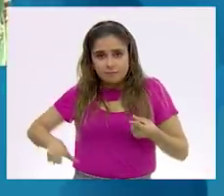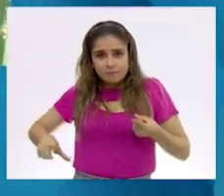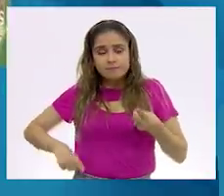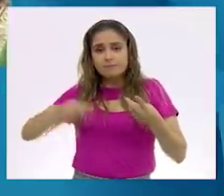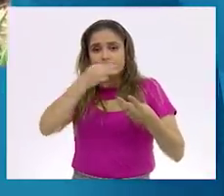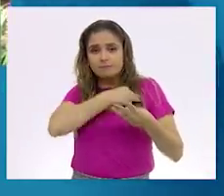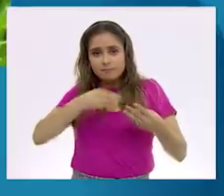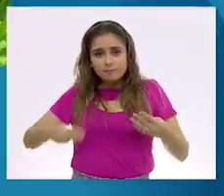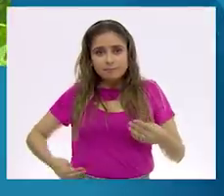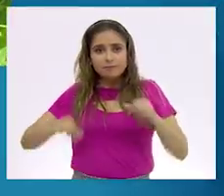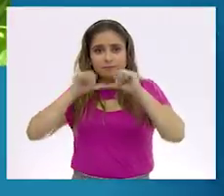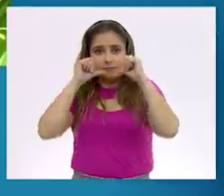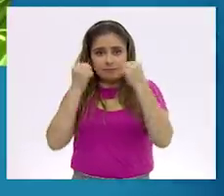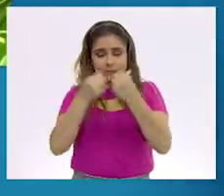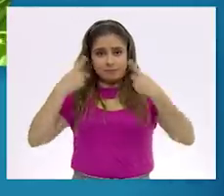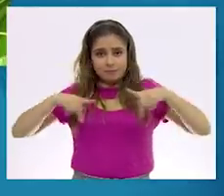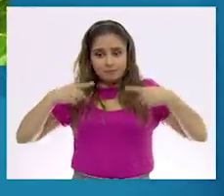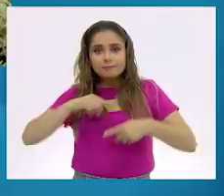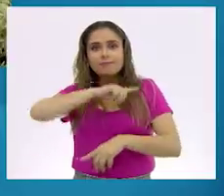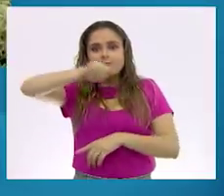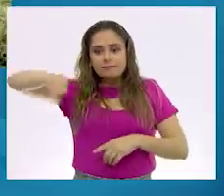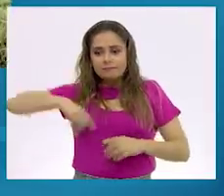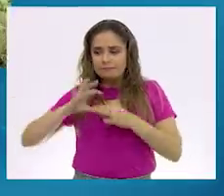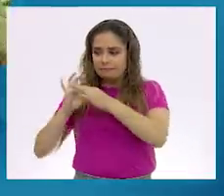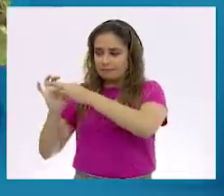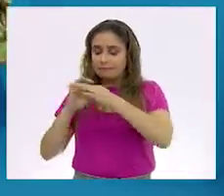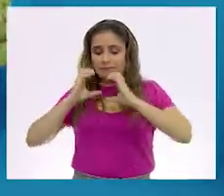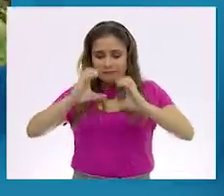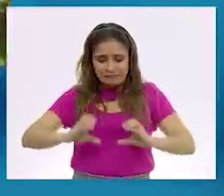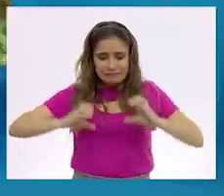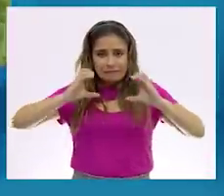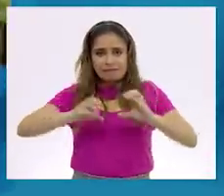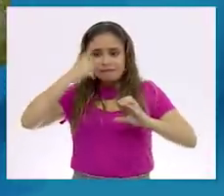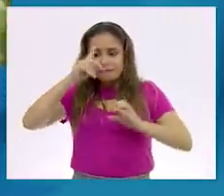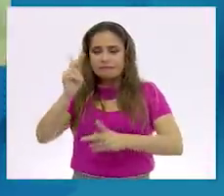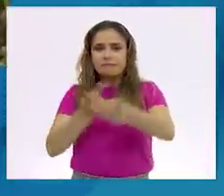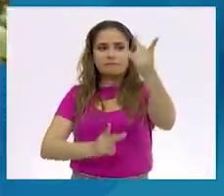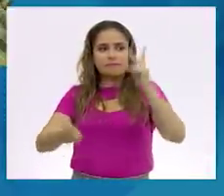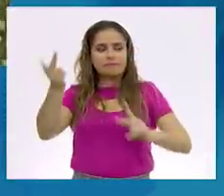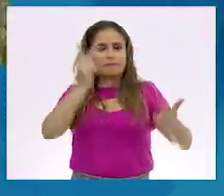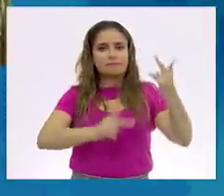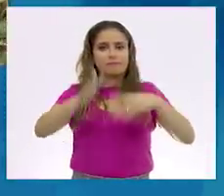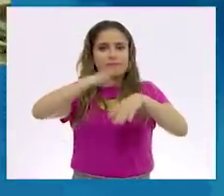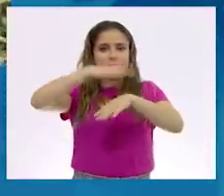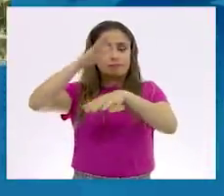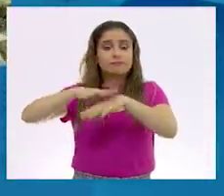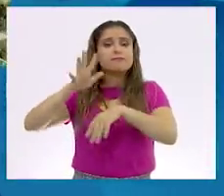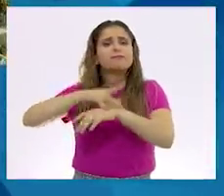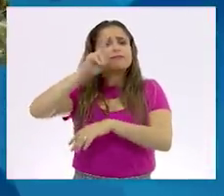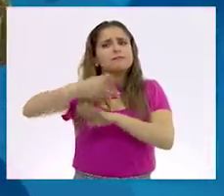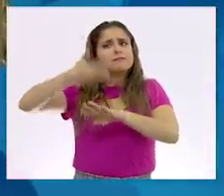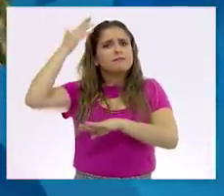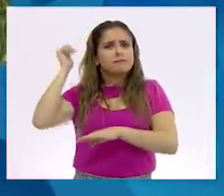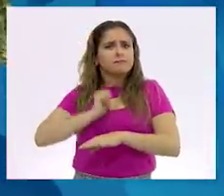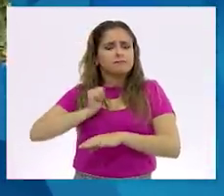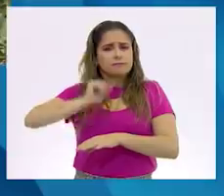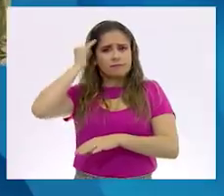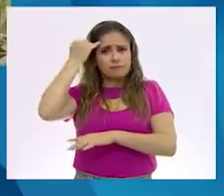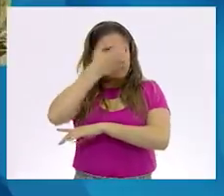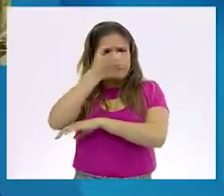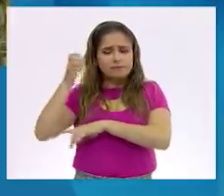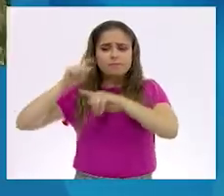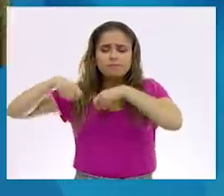logrado preservar nuestra diversidad agrícola. Las plantas seleccionadas por cientos de generaciones de campesinos son